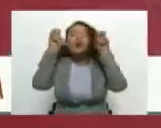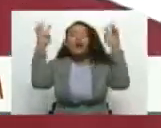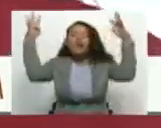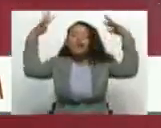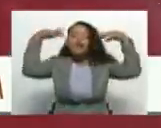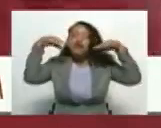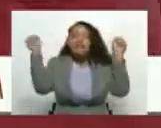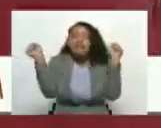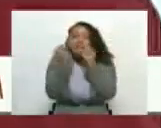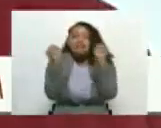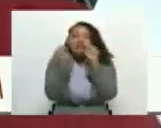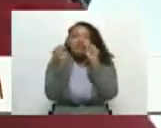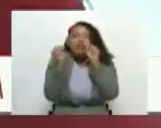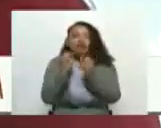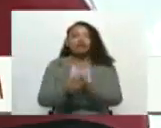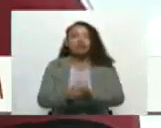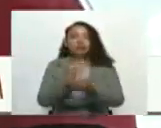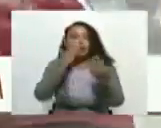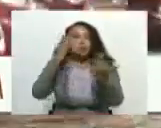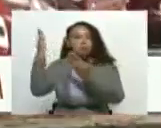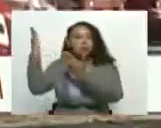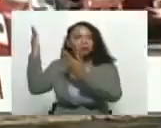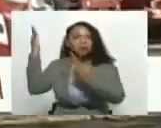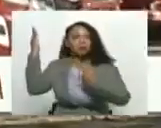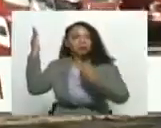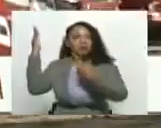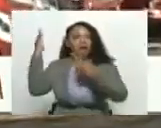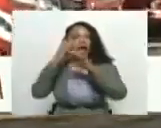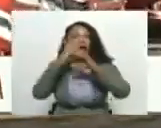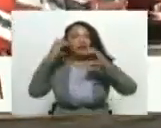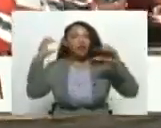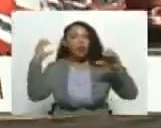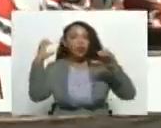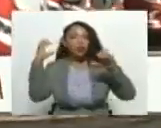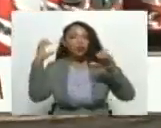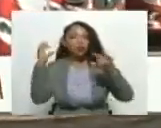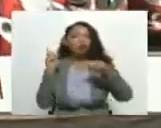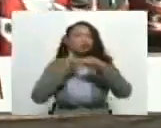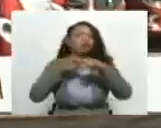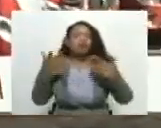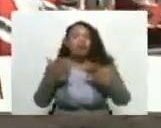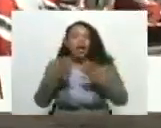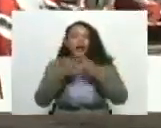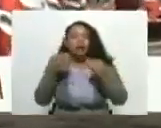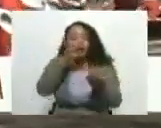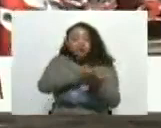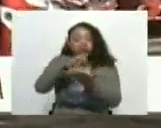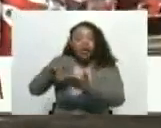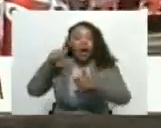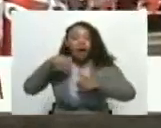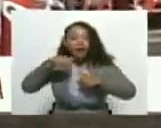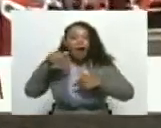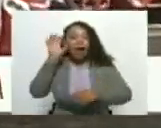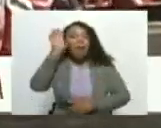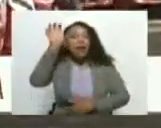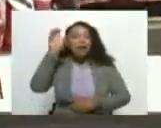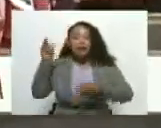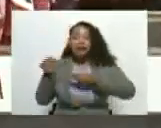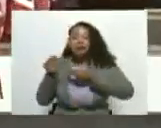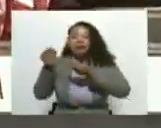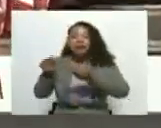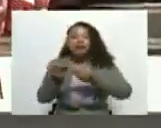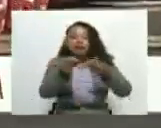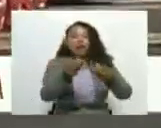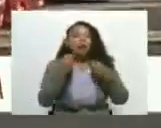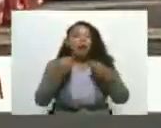acondicionado. Bueno, aquí están unas unidades que se suman a todos los estados del país para